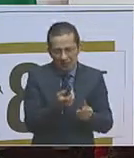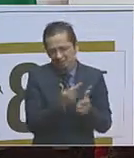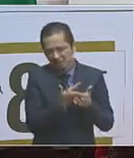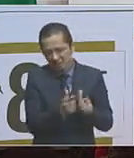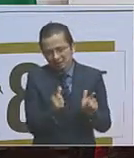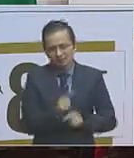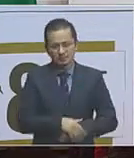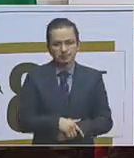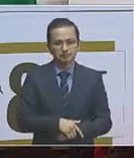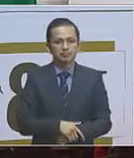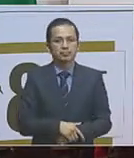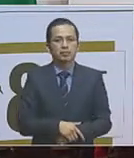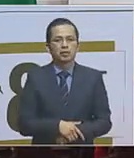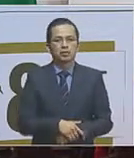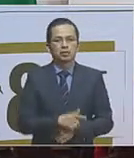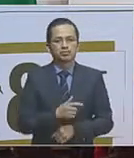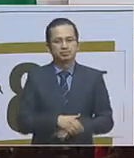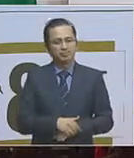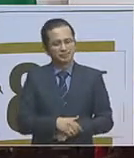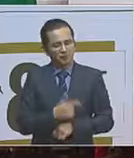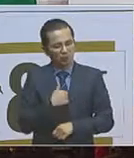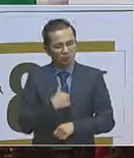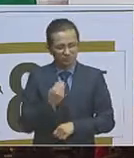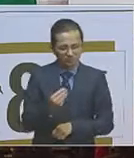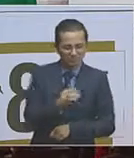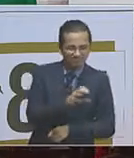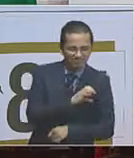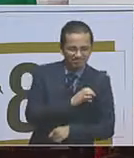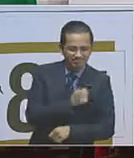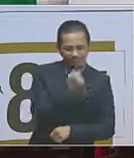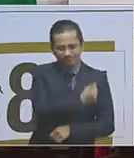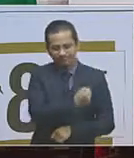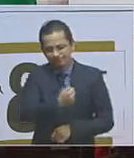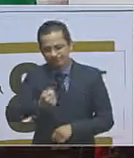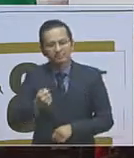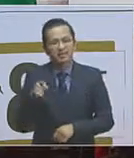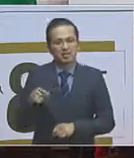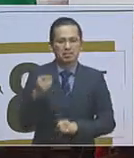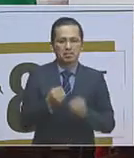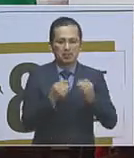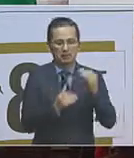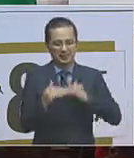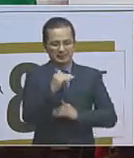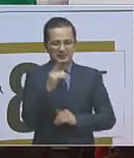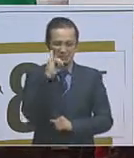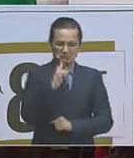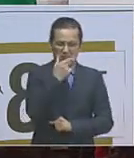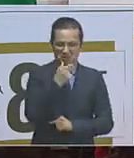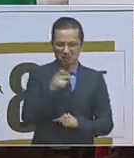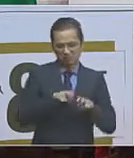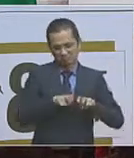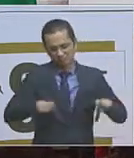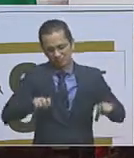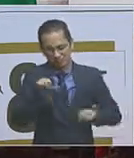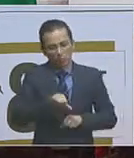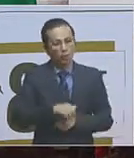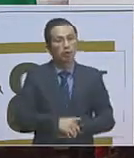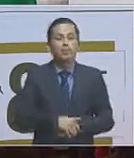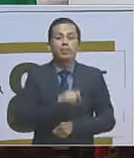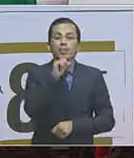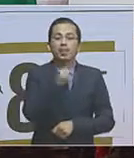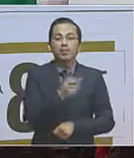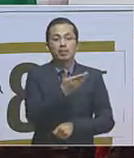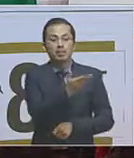mi aprecio a las magistradas y magistrados que se encuentran presentes a medios de comunicación